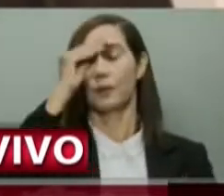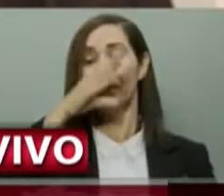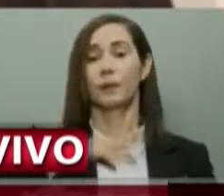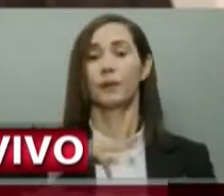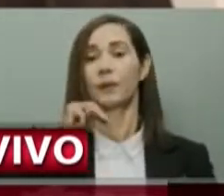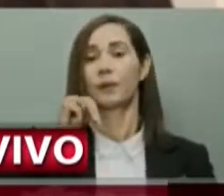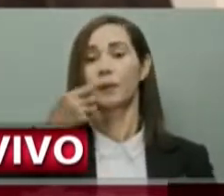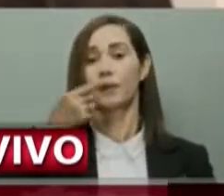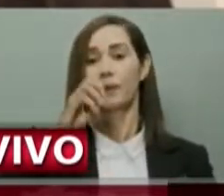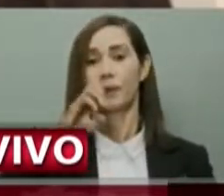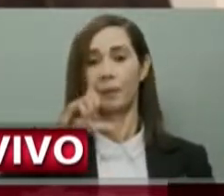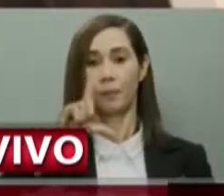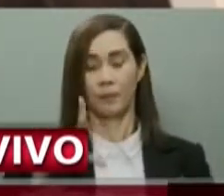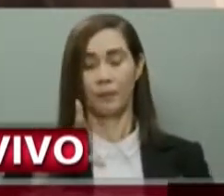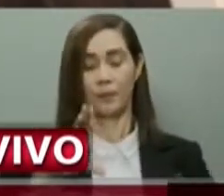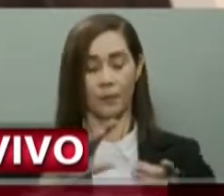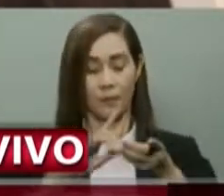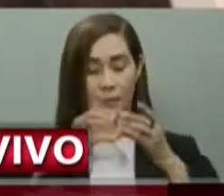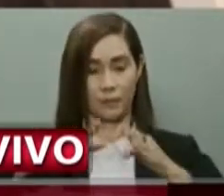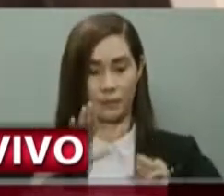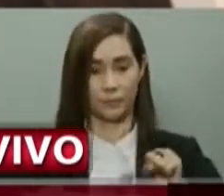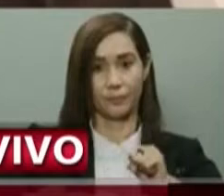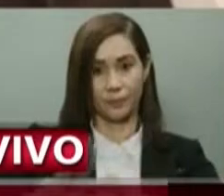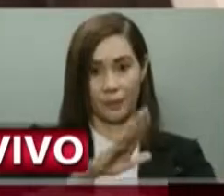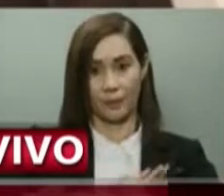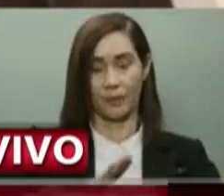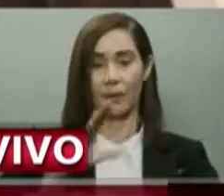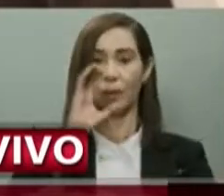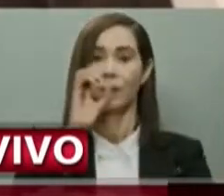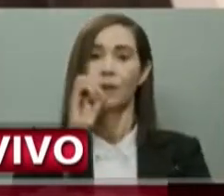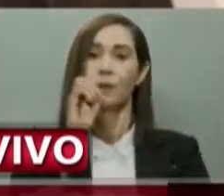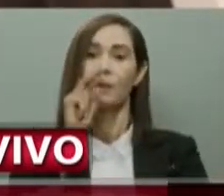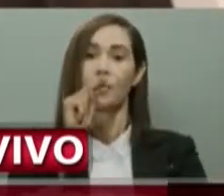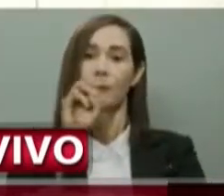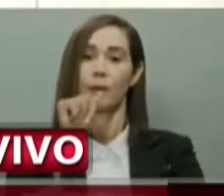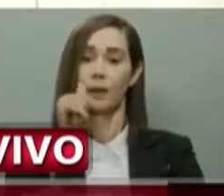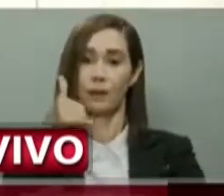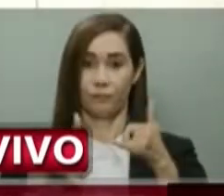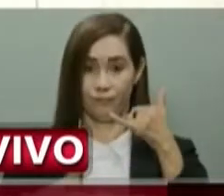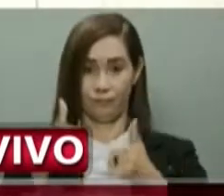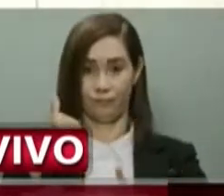Señor Miguel Laureano Nova, director general de Conaleche.